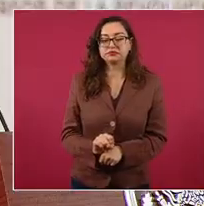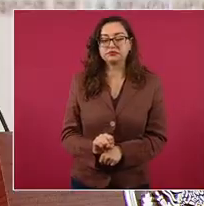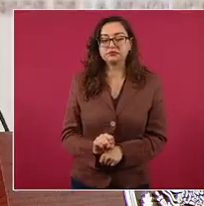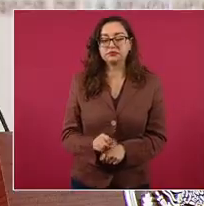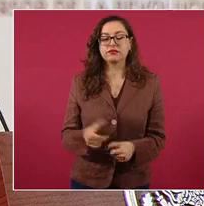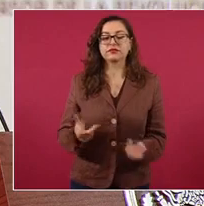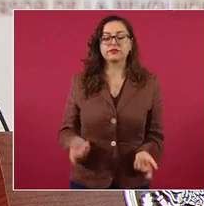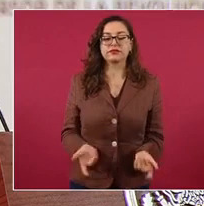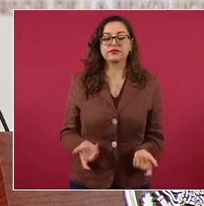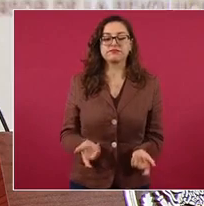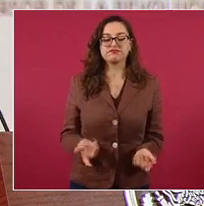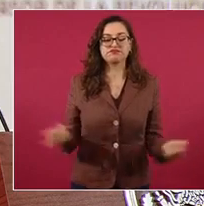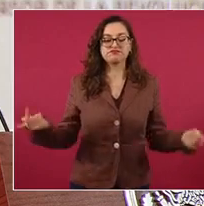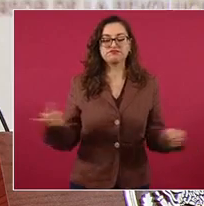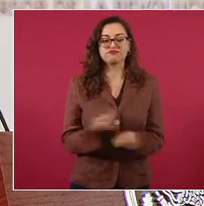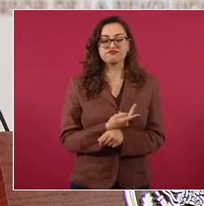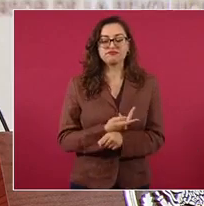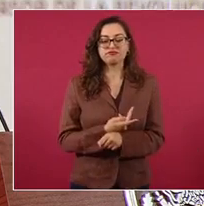porque